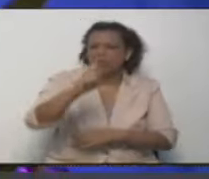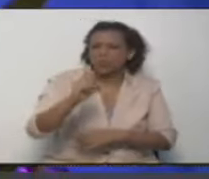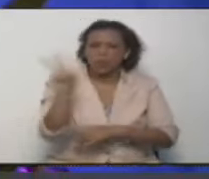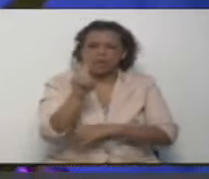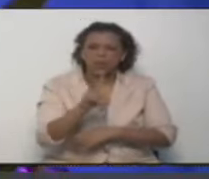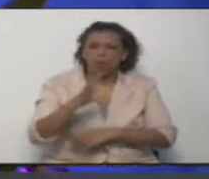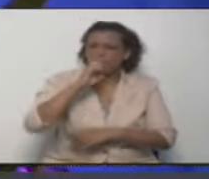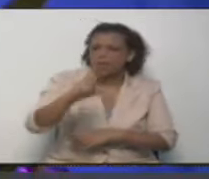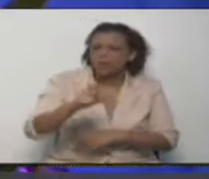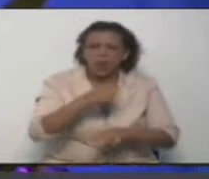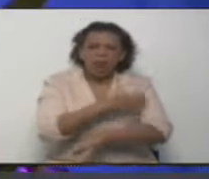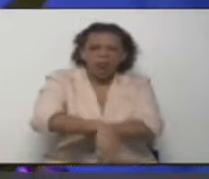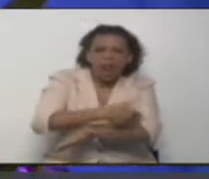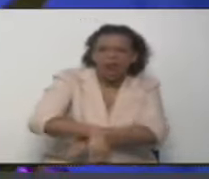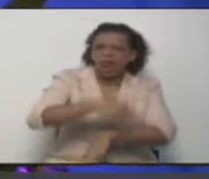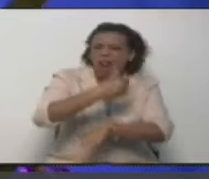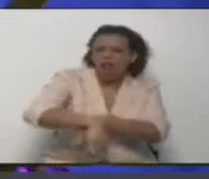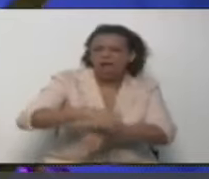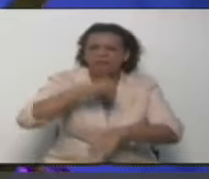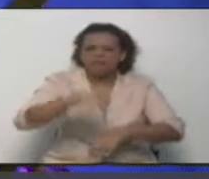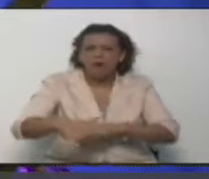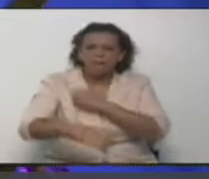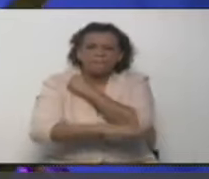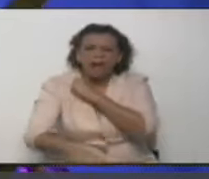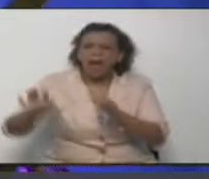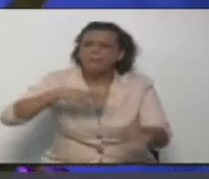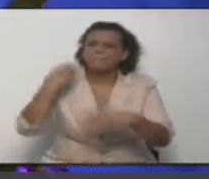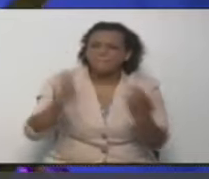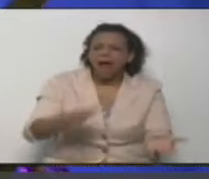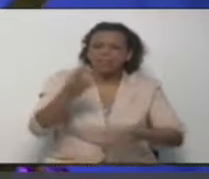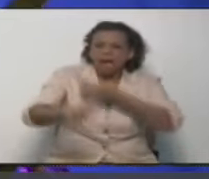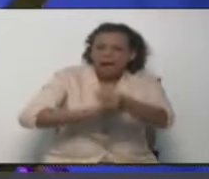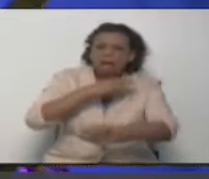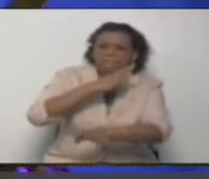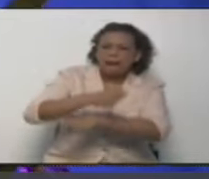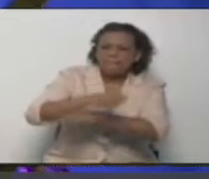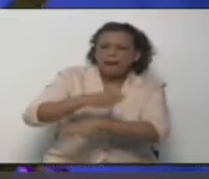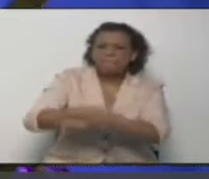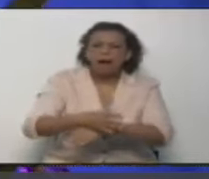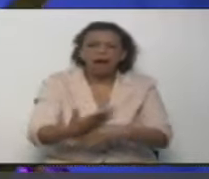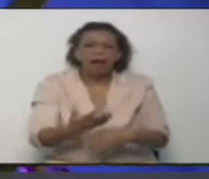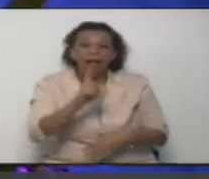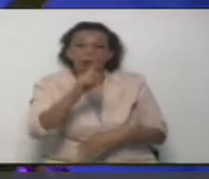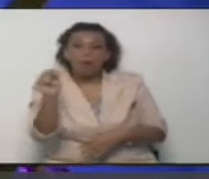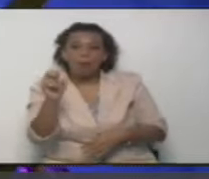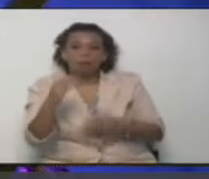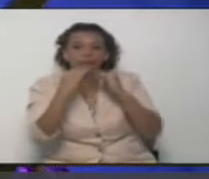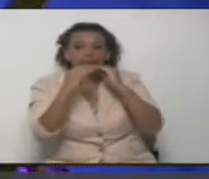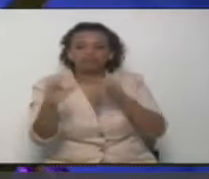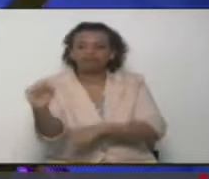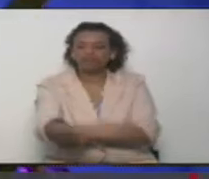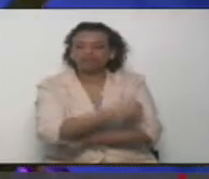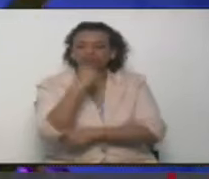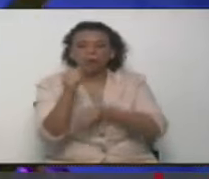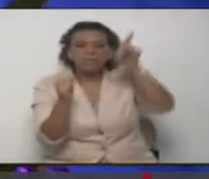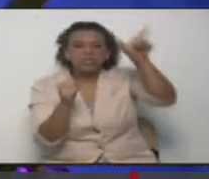esto, salgan para la calle, quemen, maten, hagan. Y Elon Musk quedó